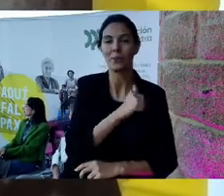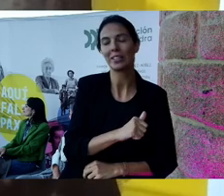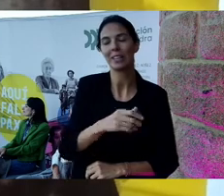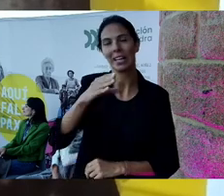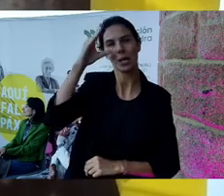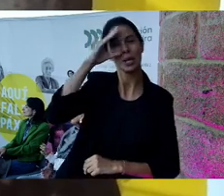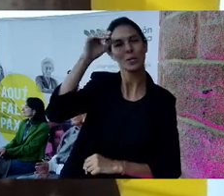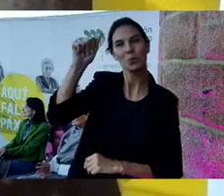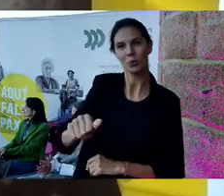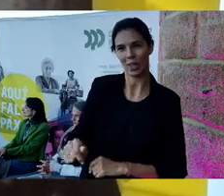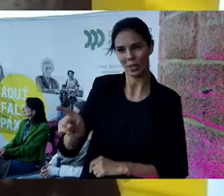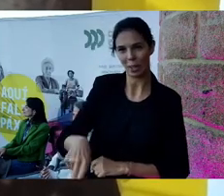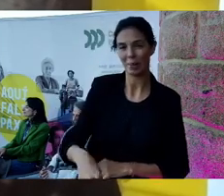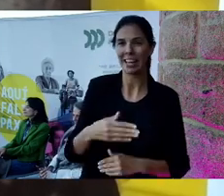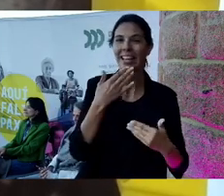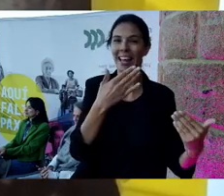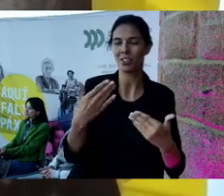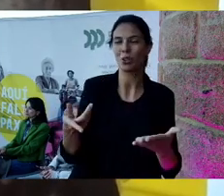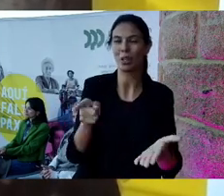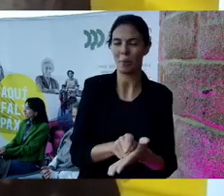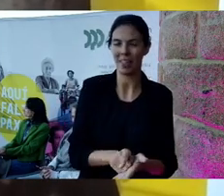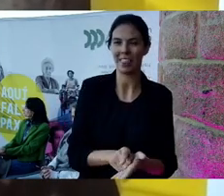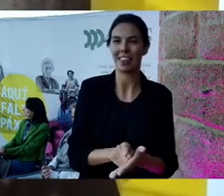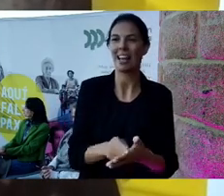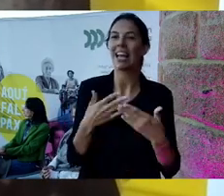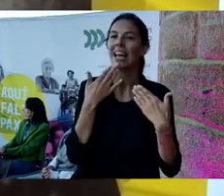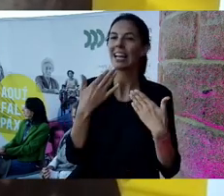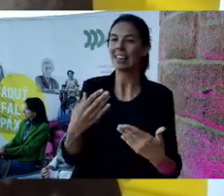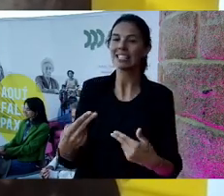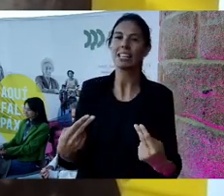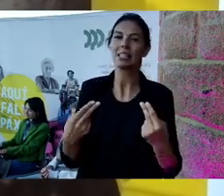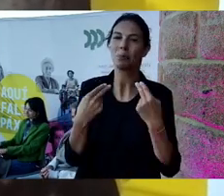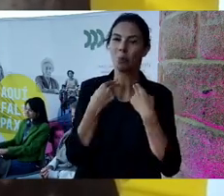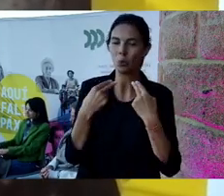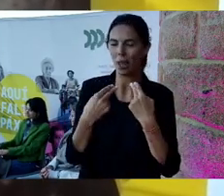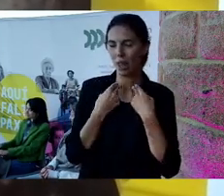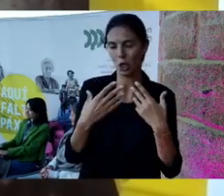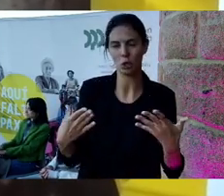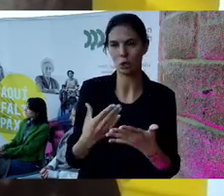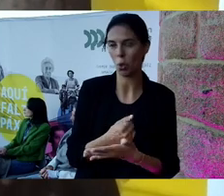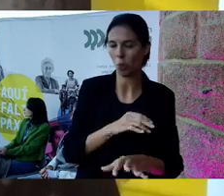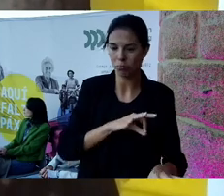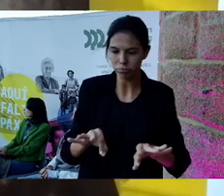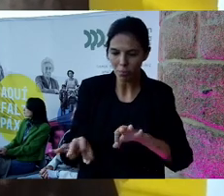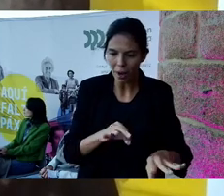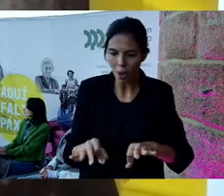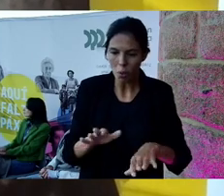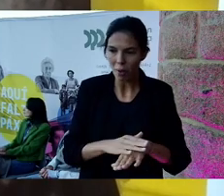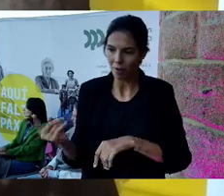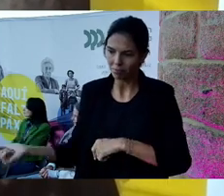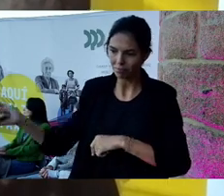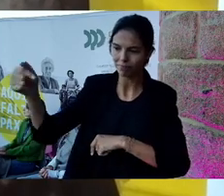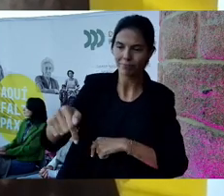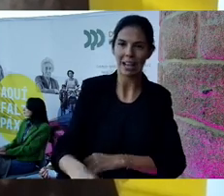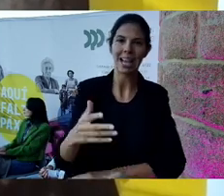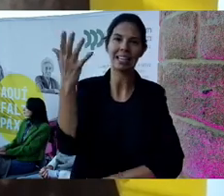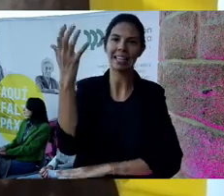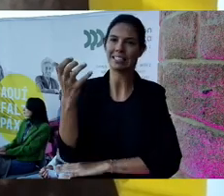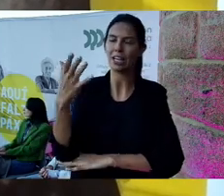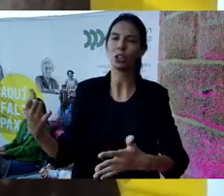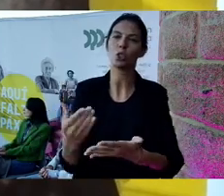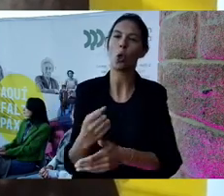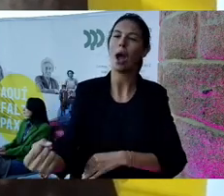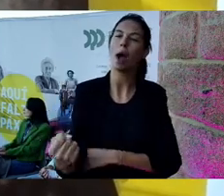resistindo y escoltándonos. De nuevo agradecer a Deputación toda esta logística para traernos hoxe